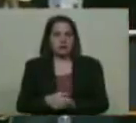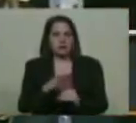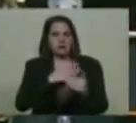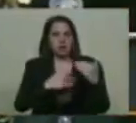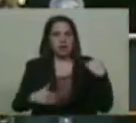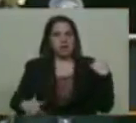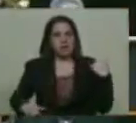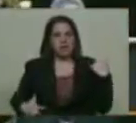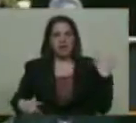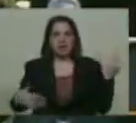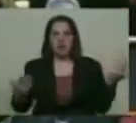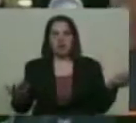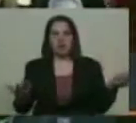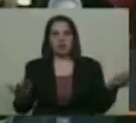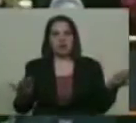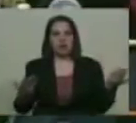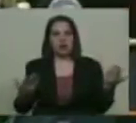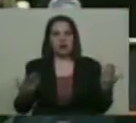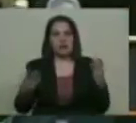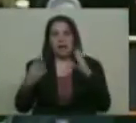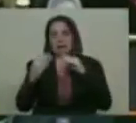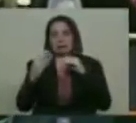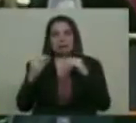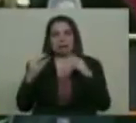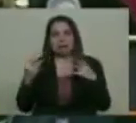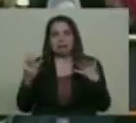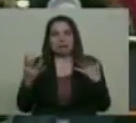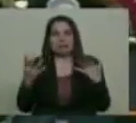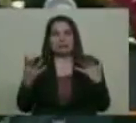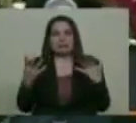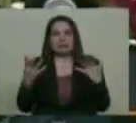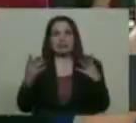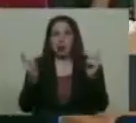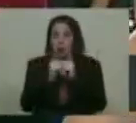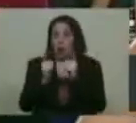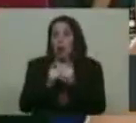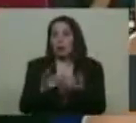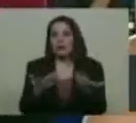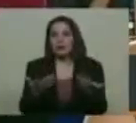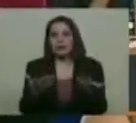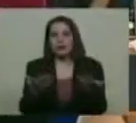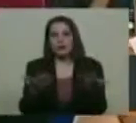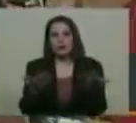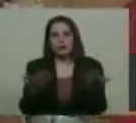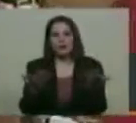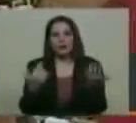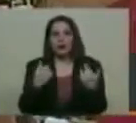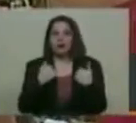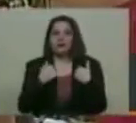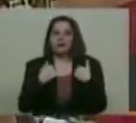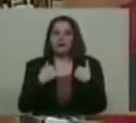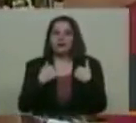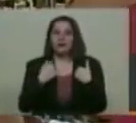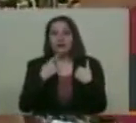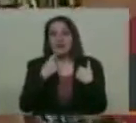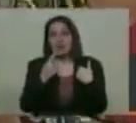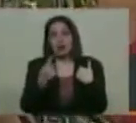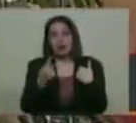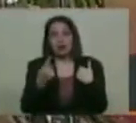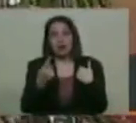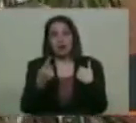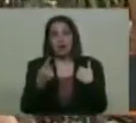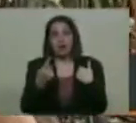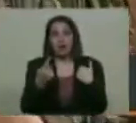Presidente, las palabras se me acortan. Yo digo que es